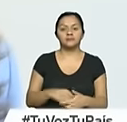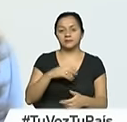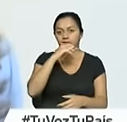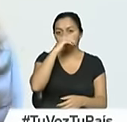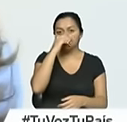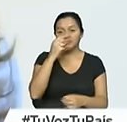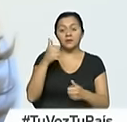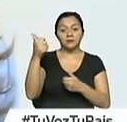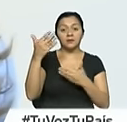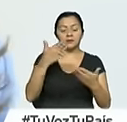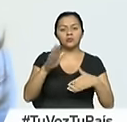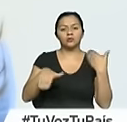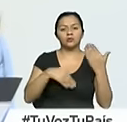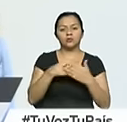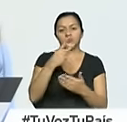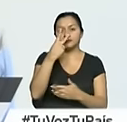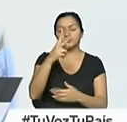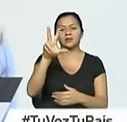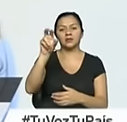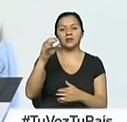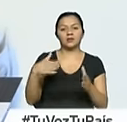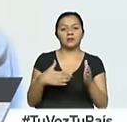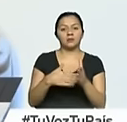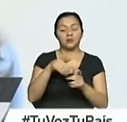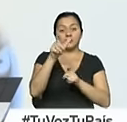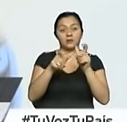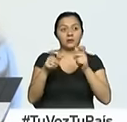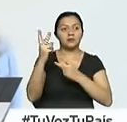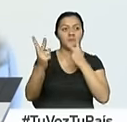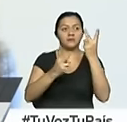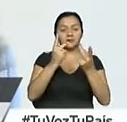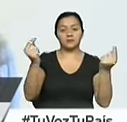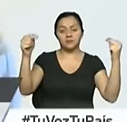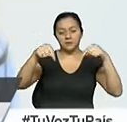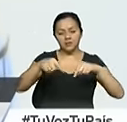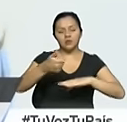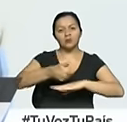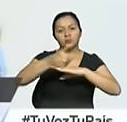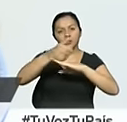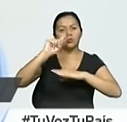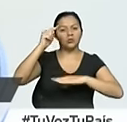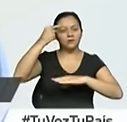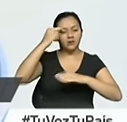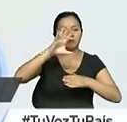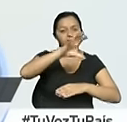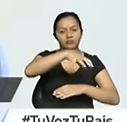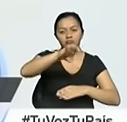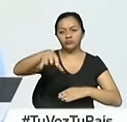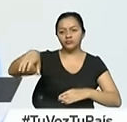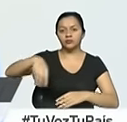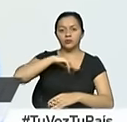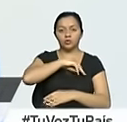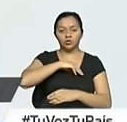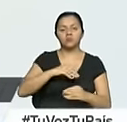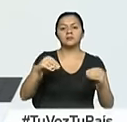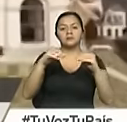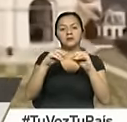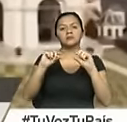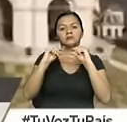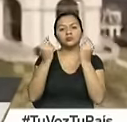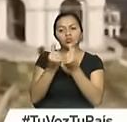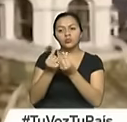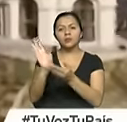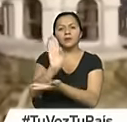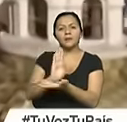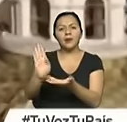dando la bienvenida a alrededor de 30.000 visitantes, autoridades de los gobiernos locales, pero también a las organizaciones sociales, a